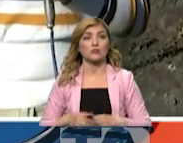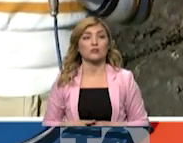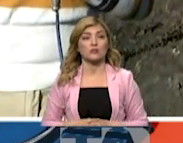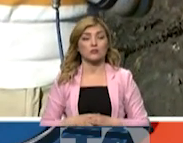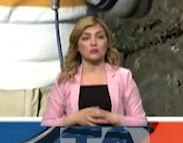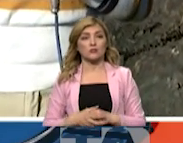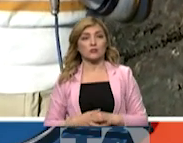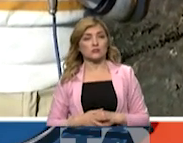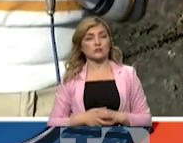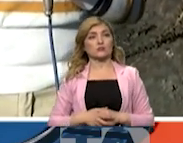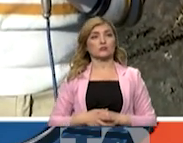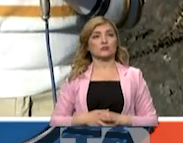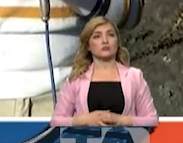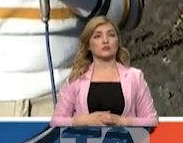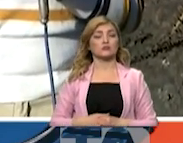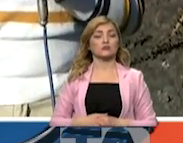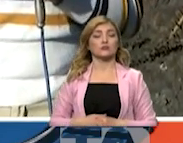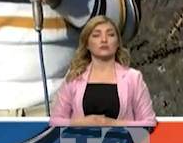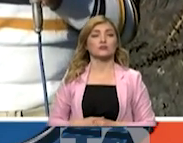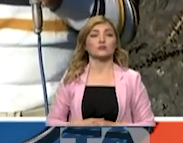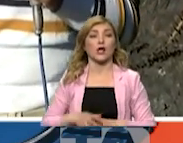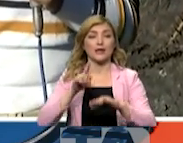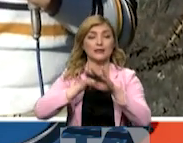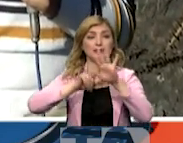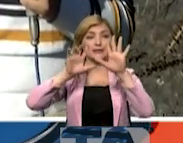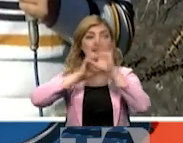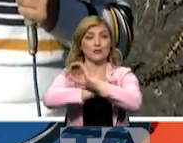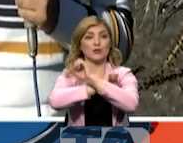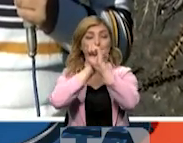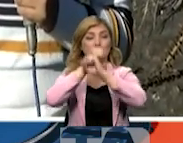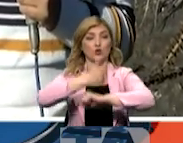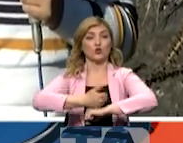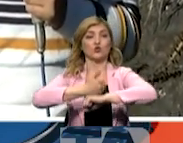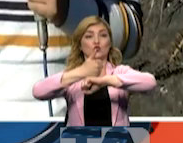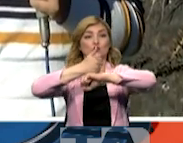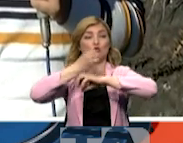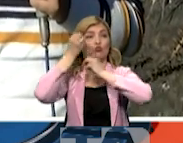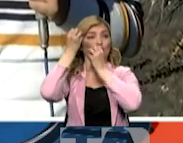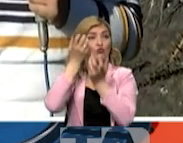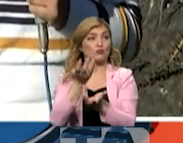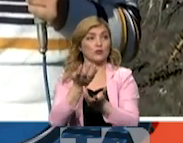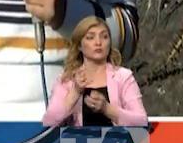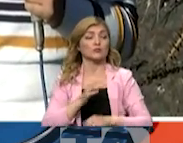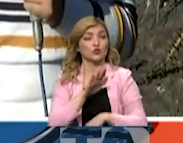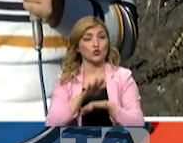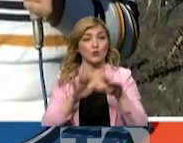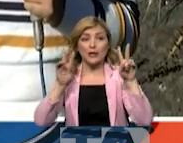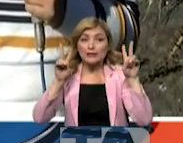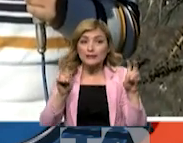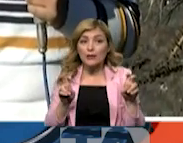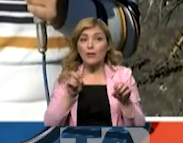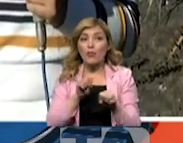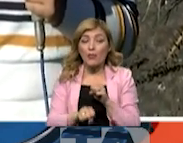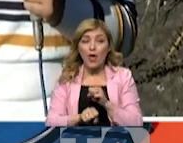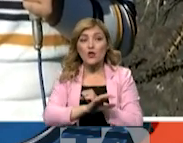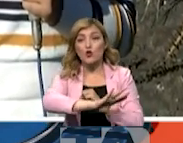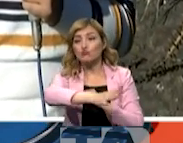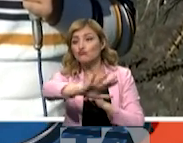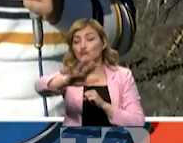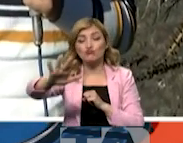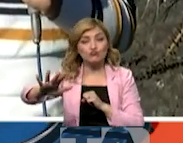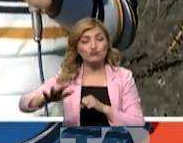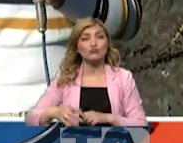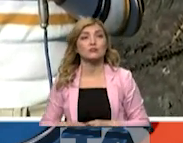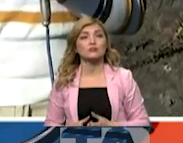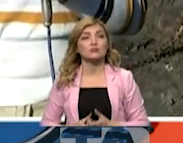fernando está previsto que a las 10 de la mañana las autoridades emitan un pronunciamiento sobre las afectaciones en la zona después